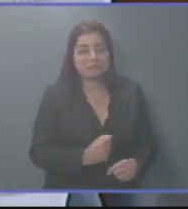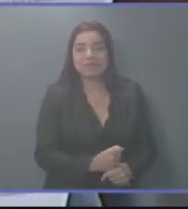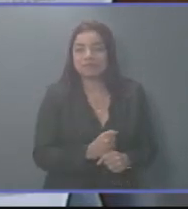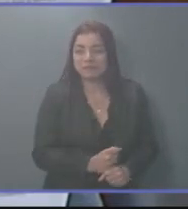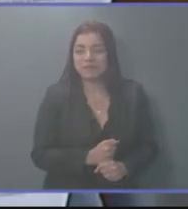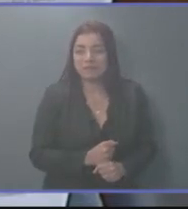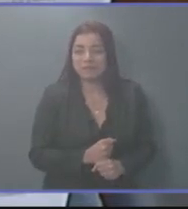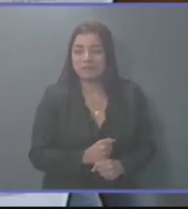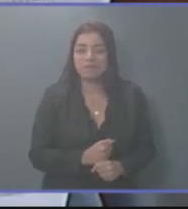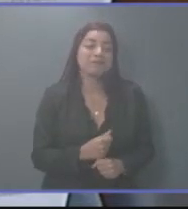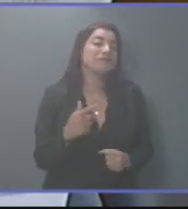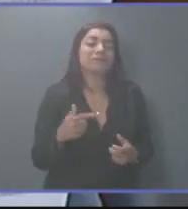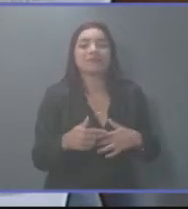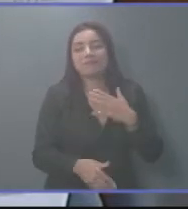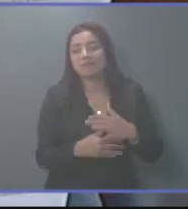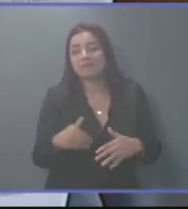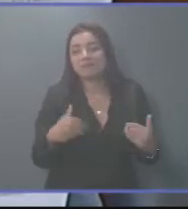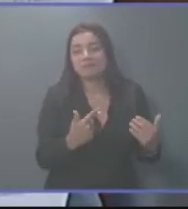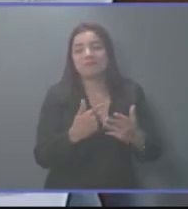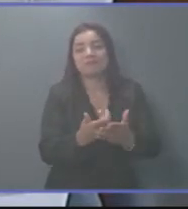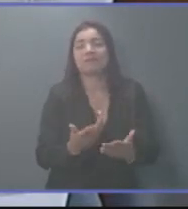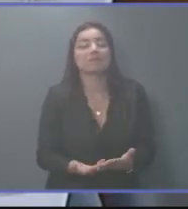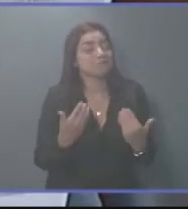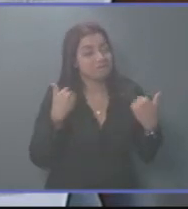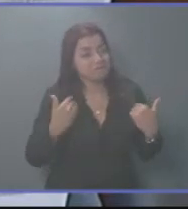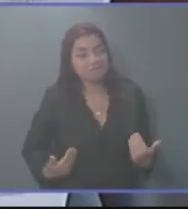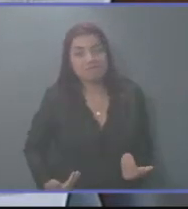garantizar el libre ejercicio de los derechos